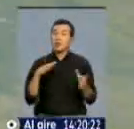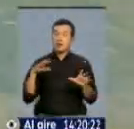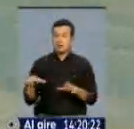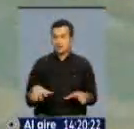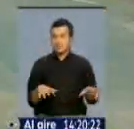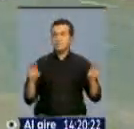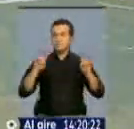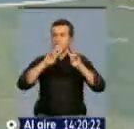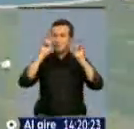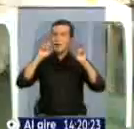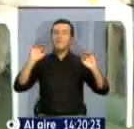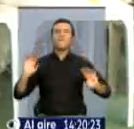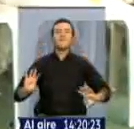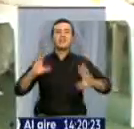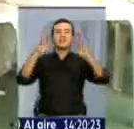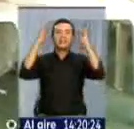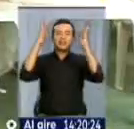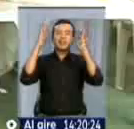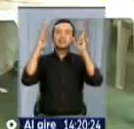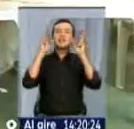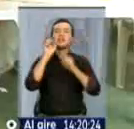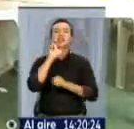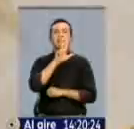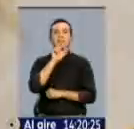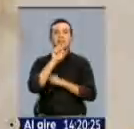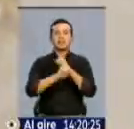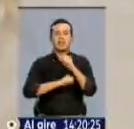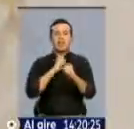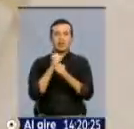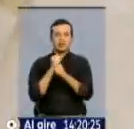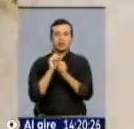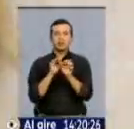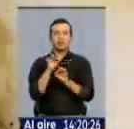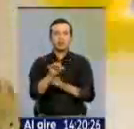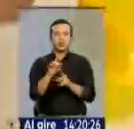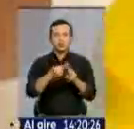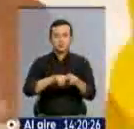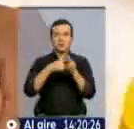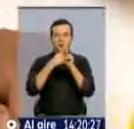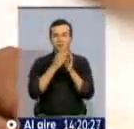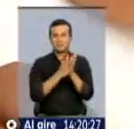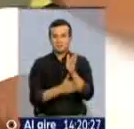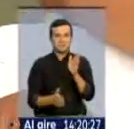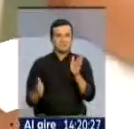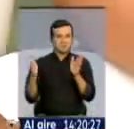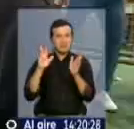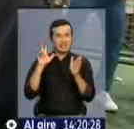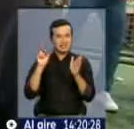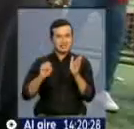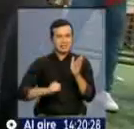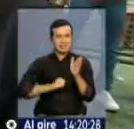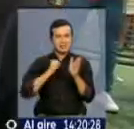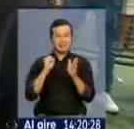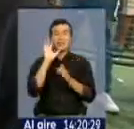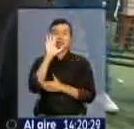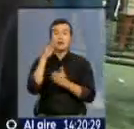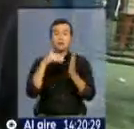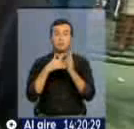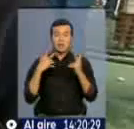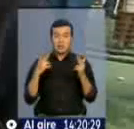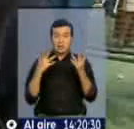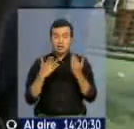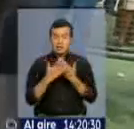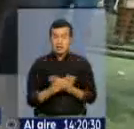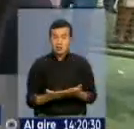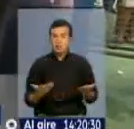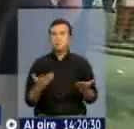el marco de las festividades por los 30 años de cantonización de Balao. Aquí hay 5.000 cangrejos,